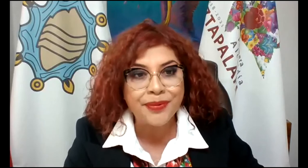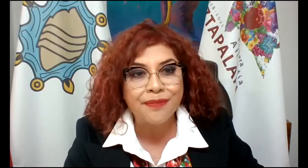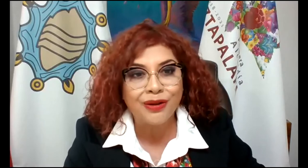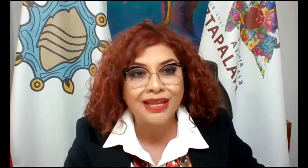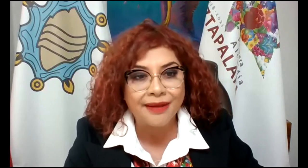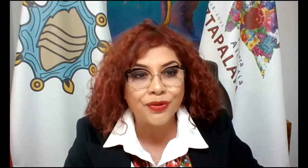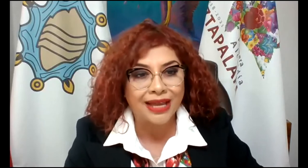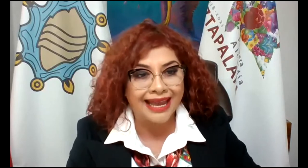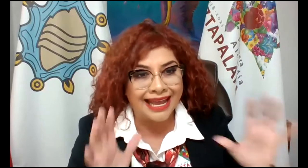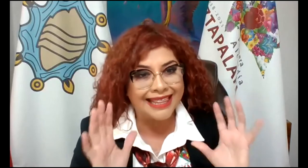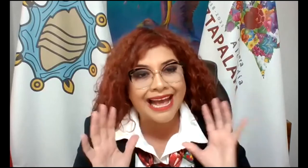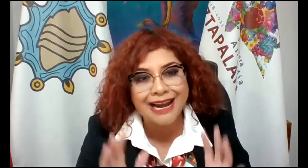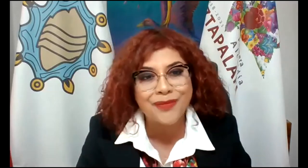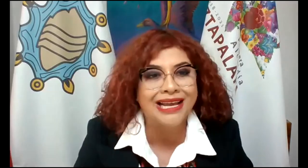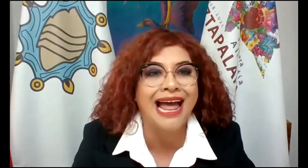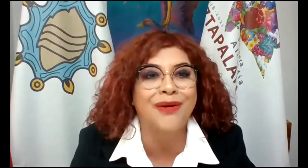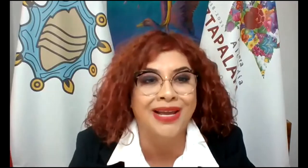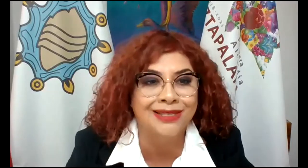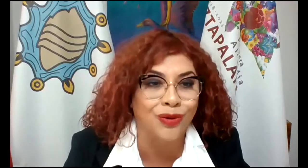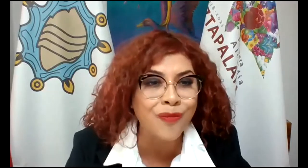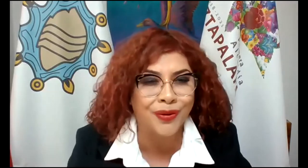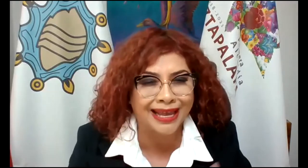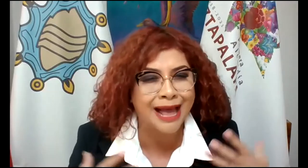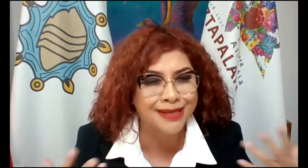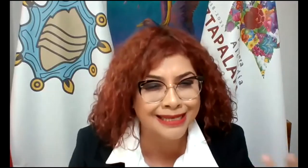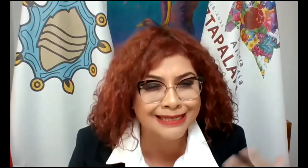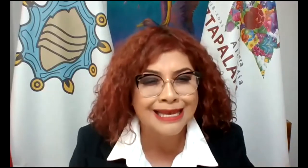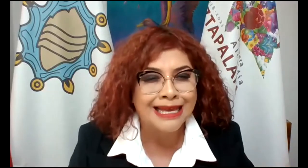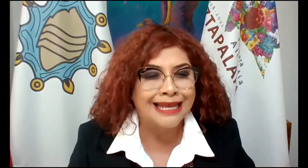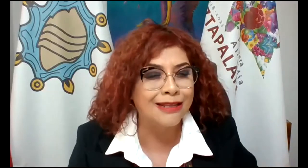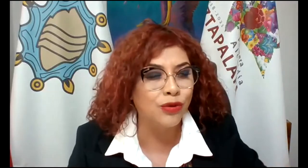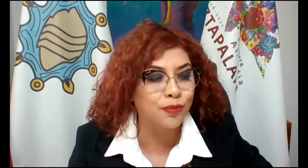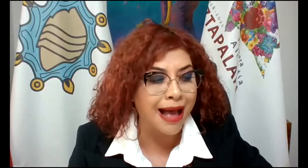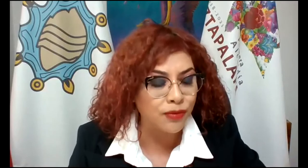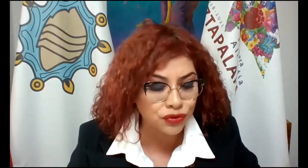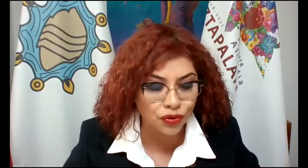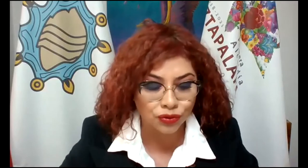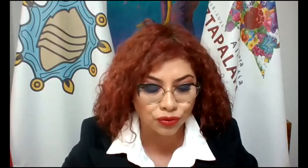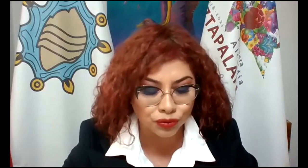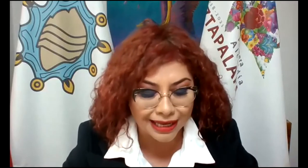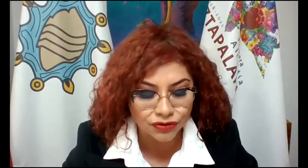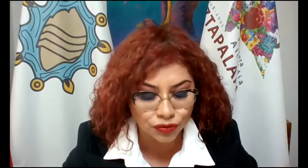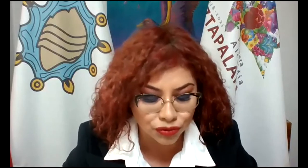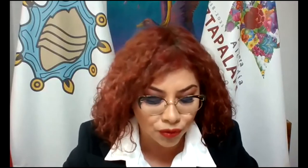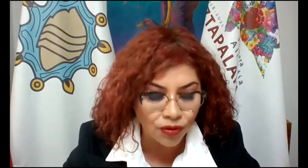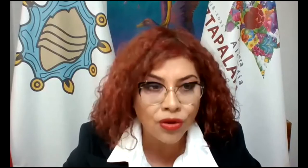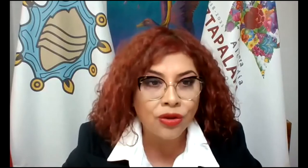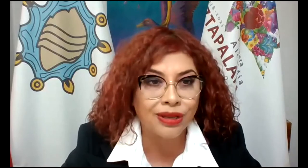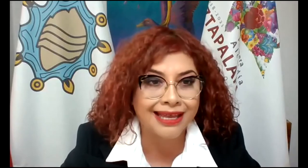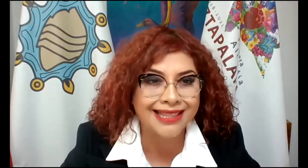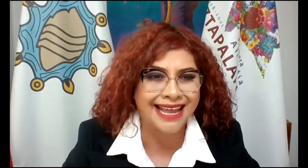efectivamente primero tenemos que dejar muy claro esto, ¿no? Porque a veces nos vamos con un